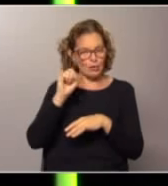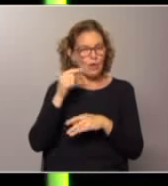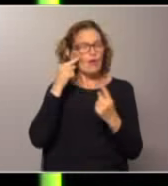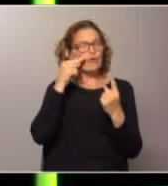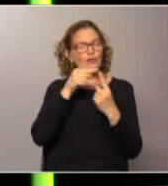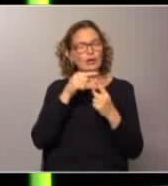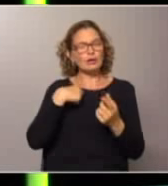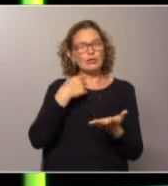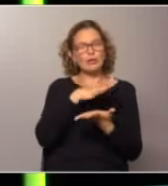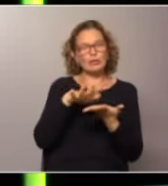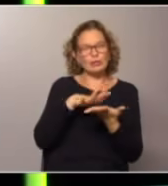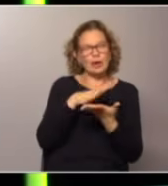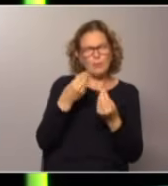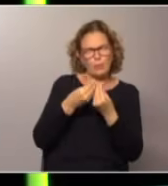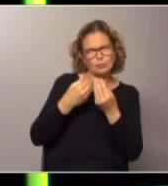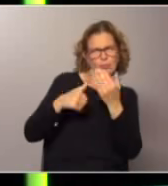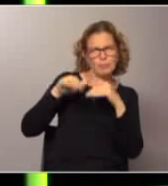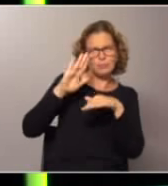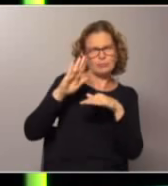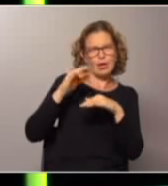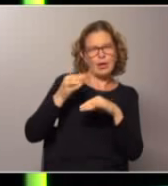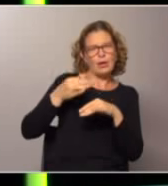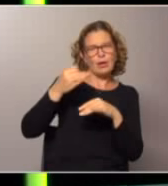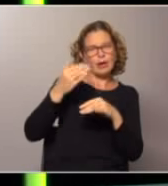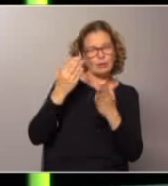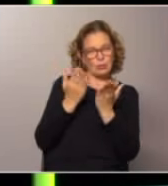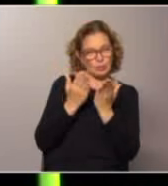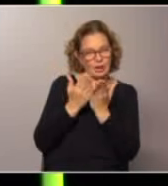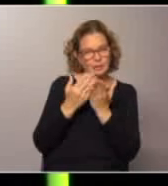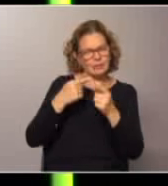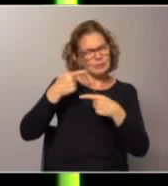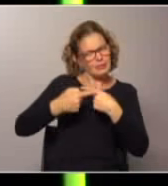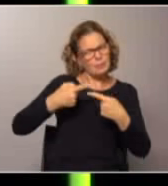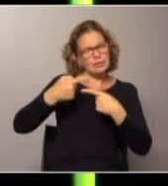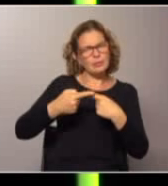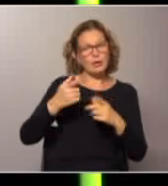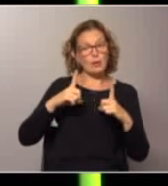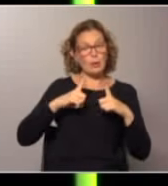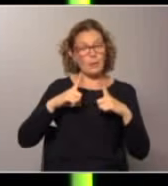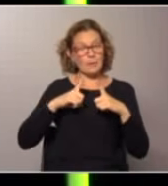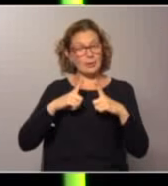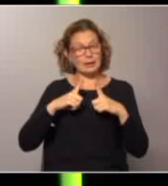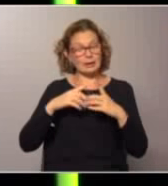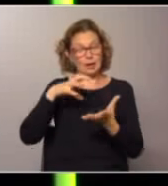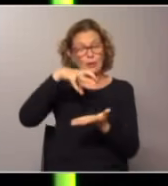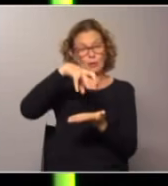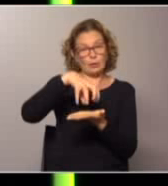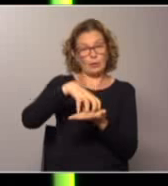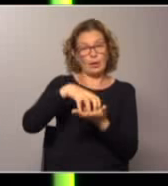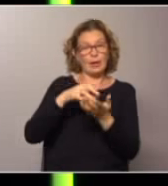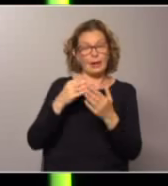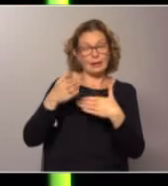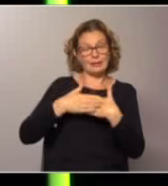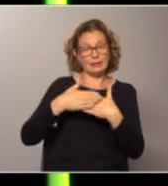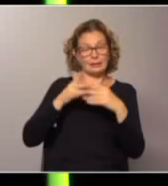también una amplia oferta de posgrados cursos y formación continua los esperan para conocer qué sucede si a esa audiencia la universidad